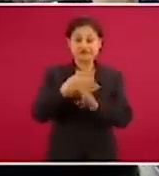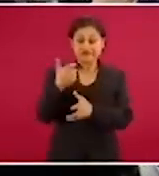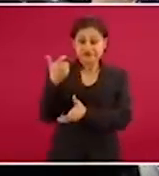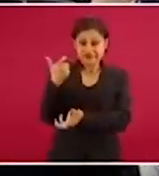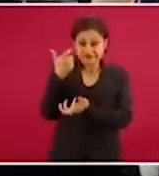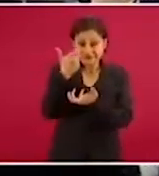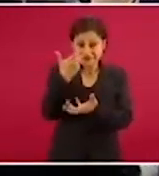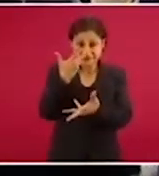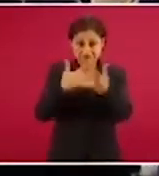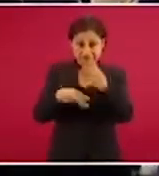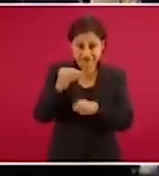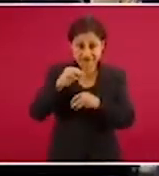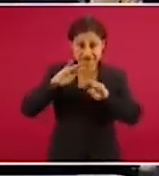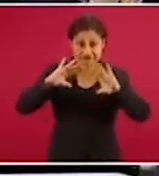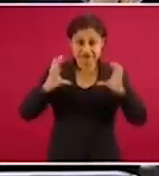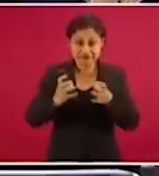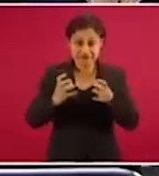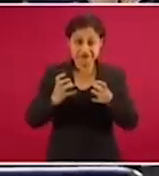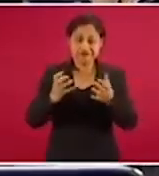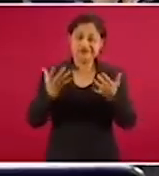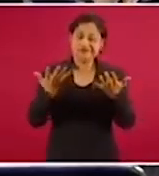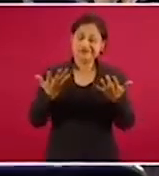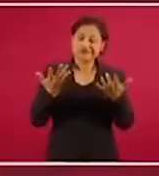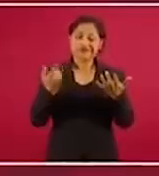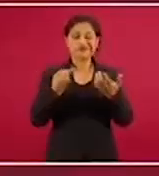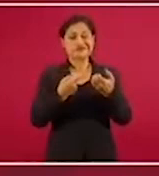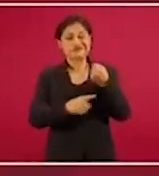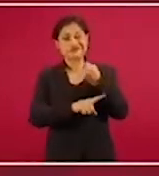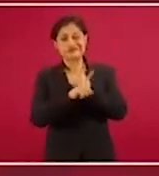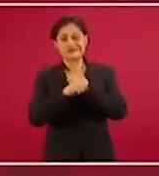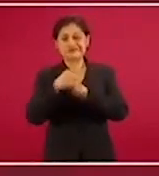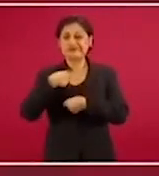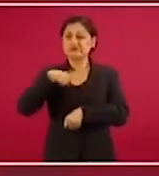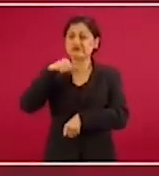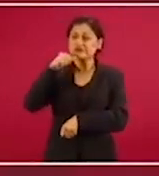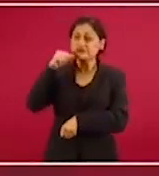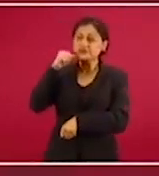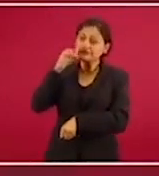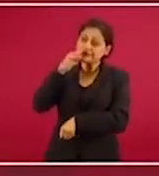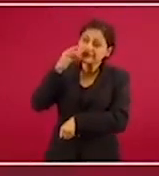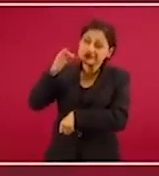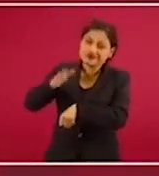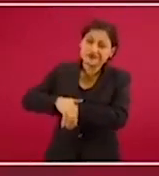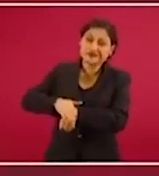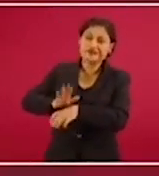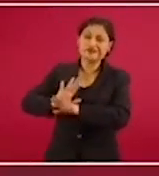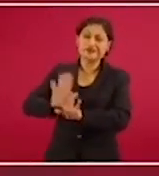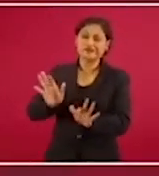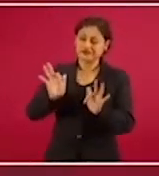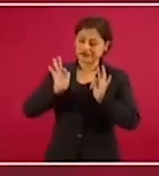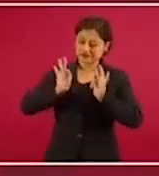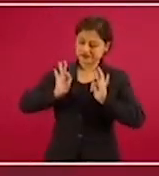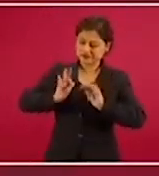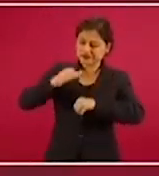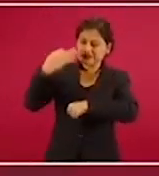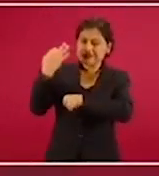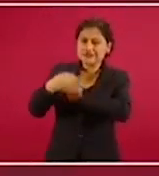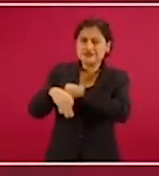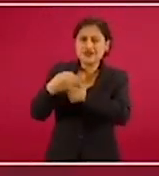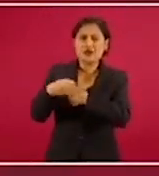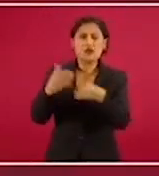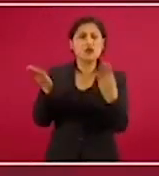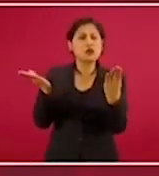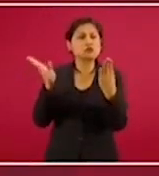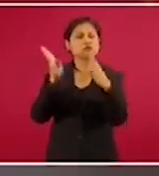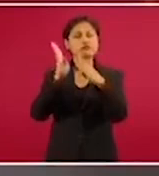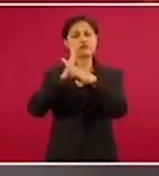vamos a librar estos tiempos, que no se deteriore